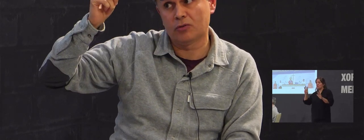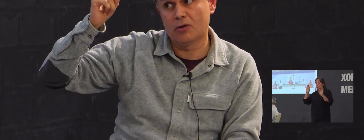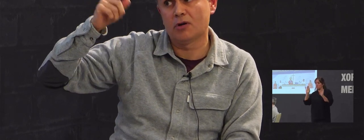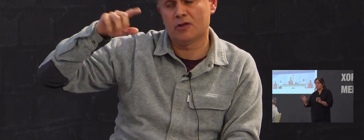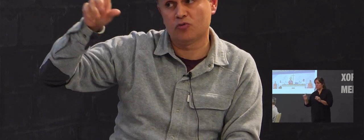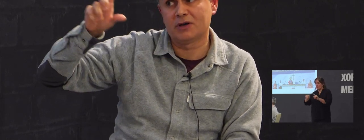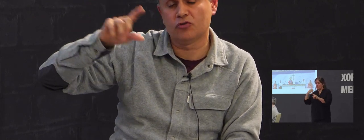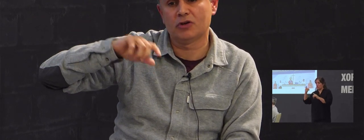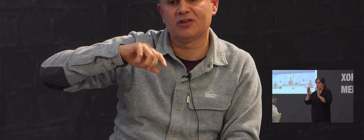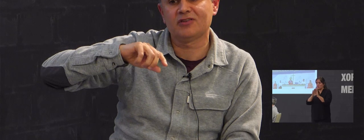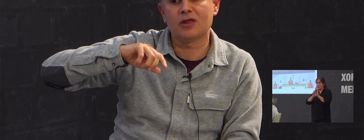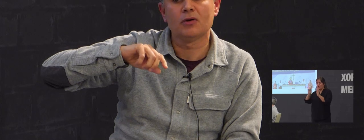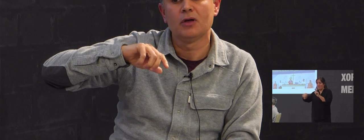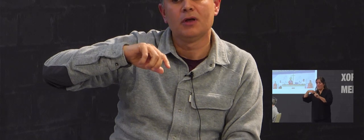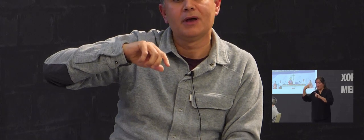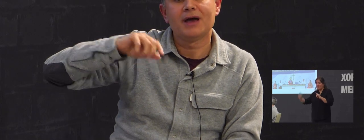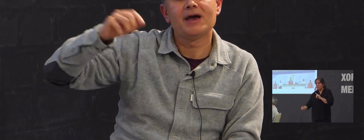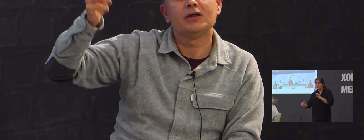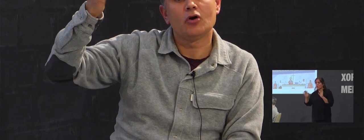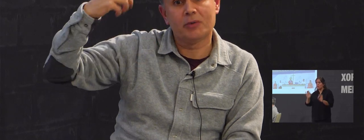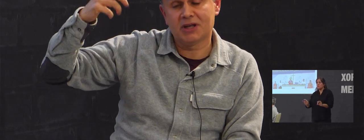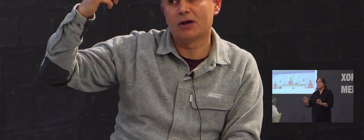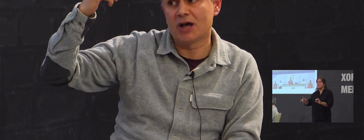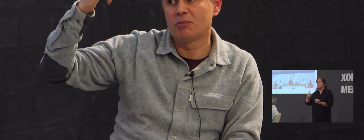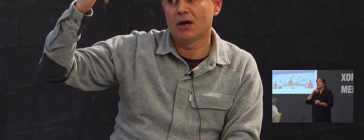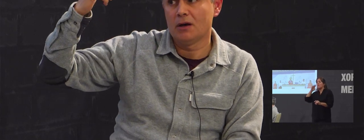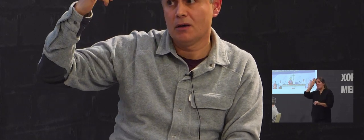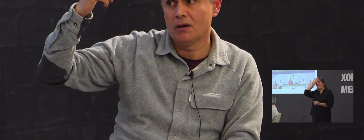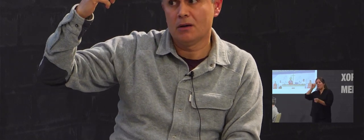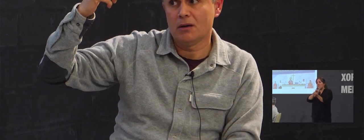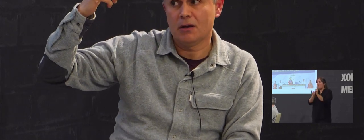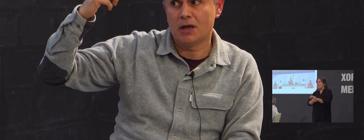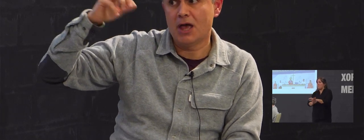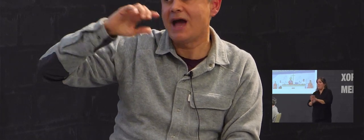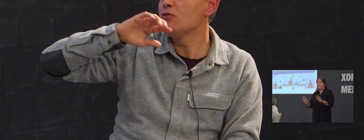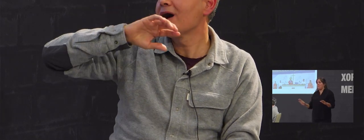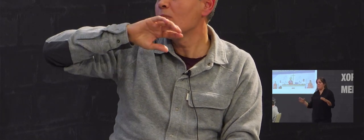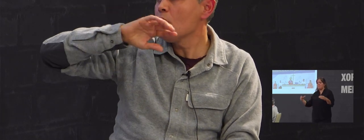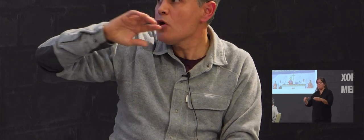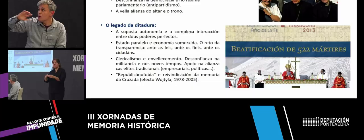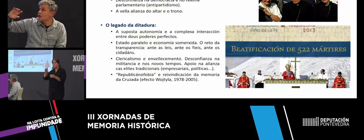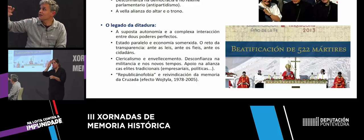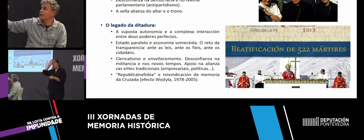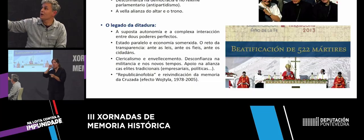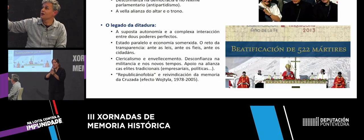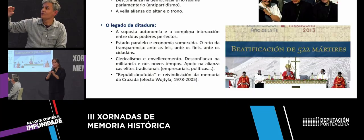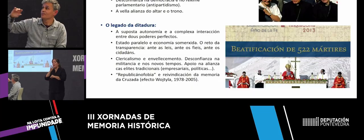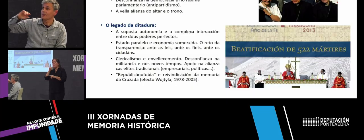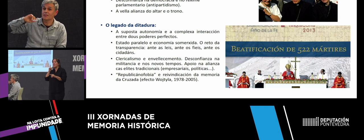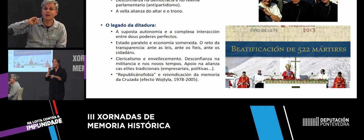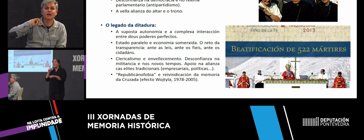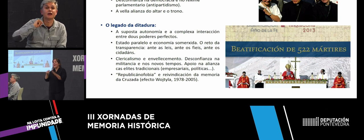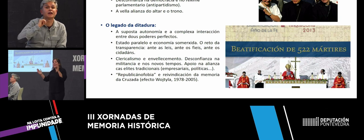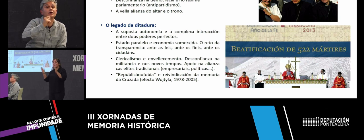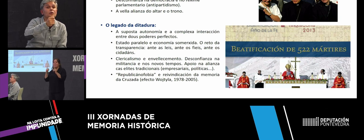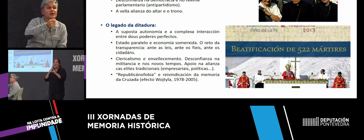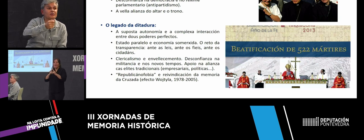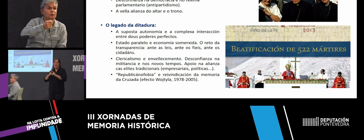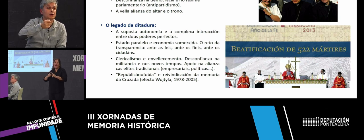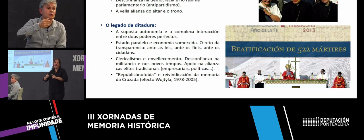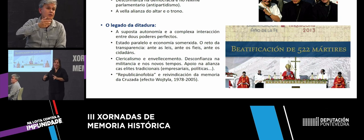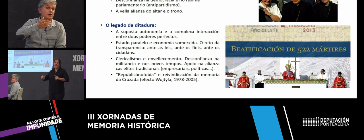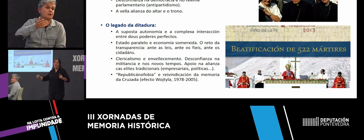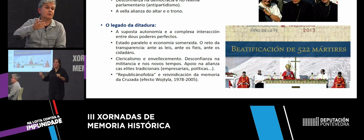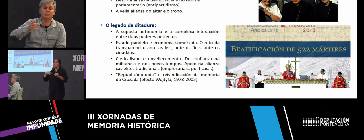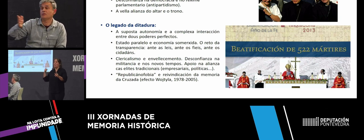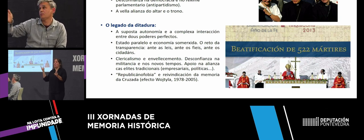despois da Constitución e dos pactos de Igrexa-Estado, o Vaticano cambia. E hai unha moi longa etapa de recobrar